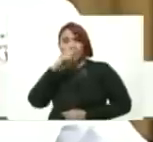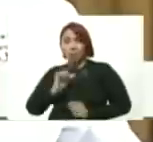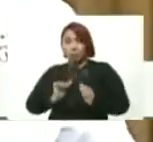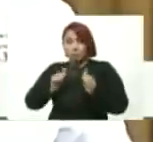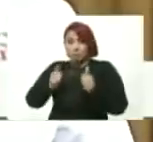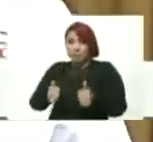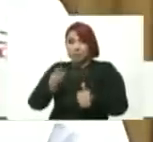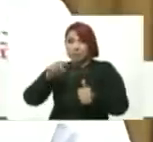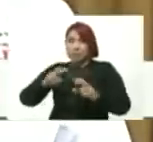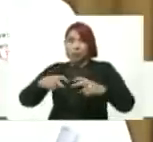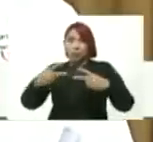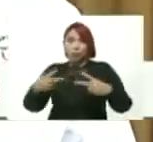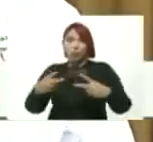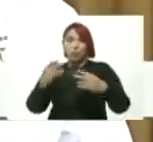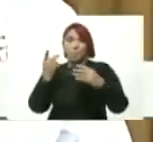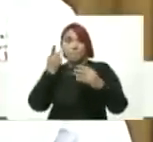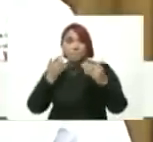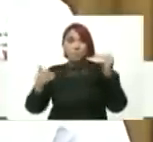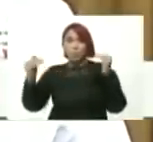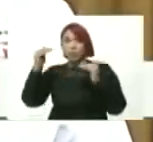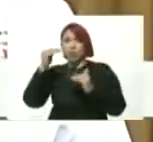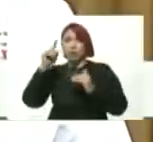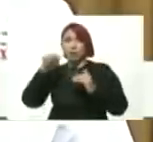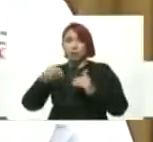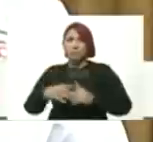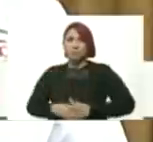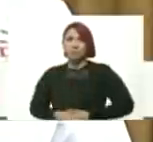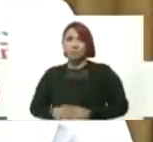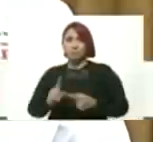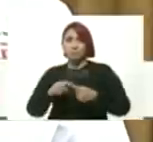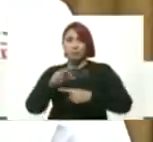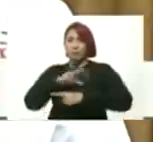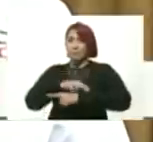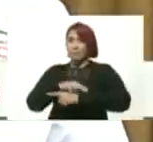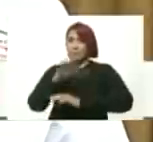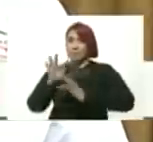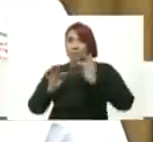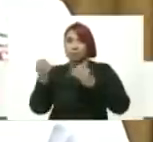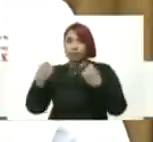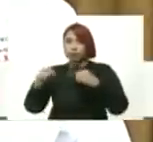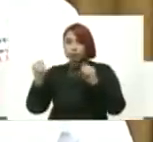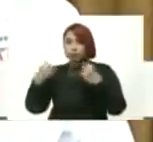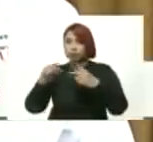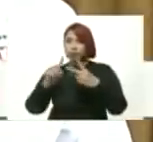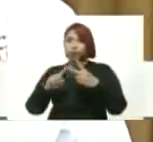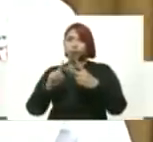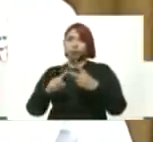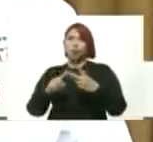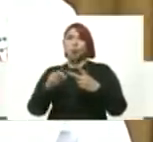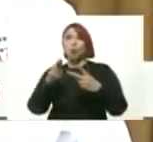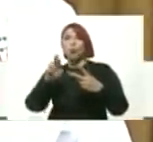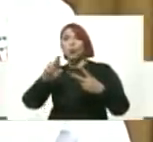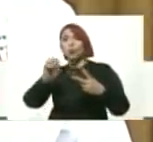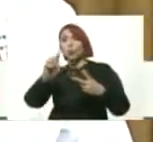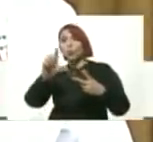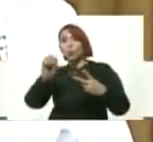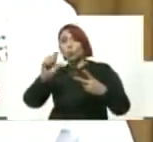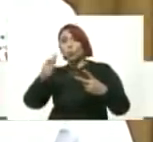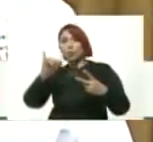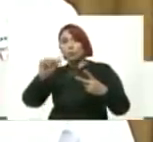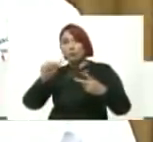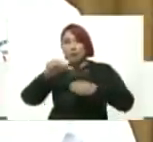nuevo por favor nuevos posgrados entre ellos tenemos el de medicina física rehabilitación el de urología el de cirugía pediátrica